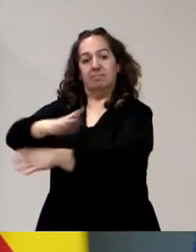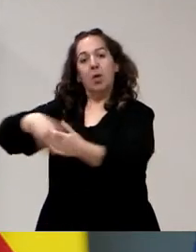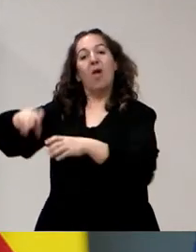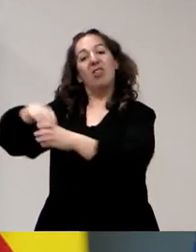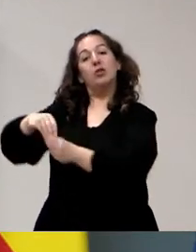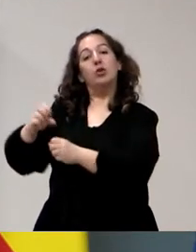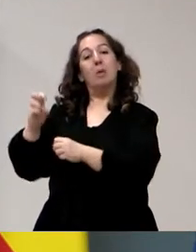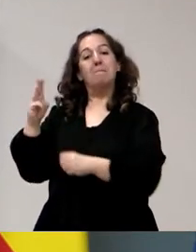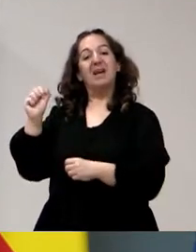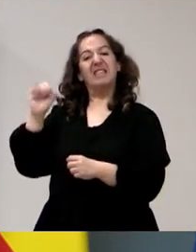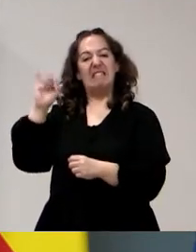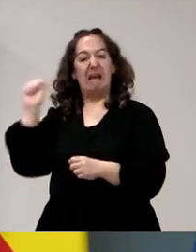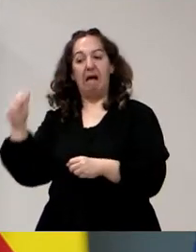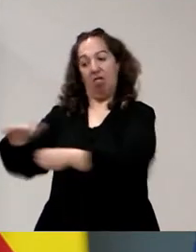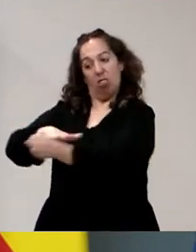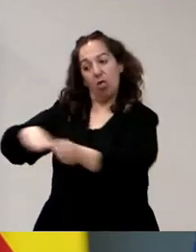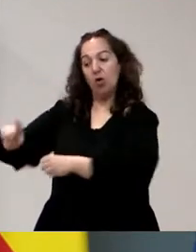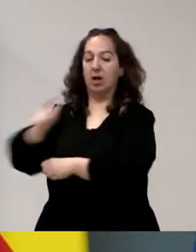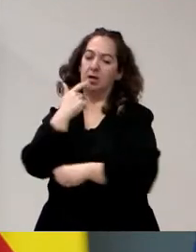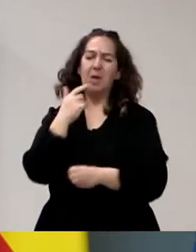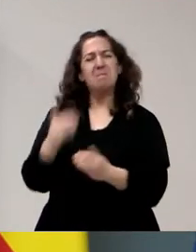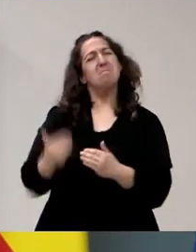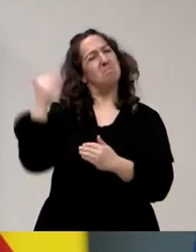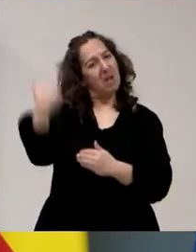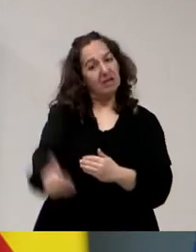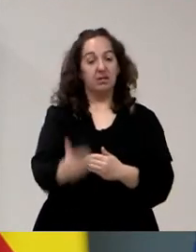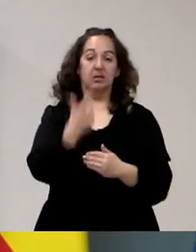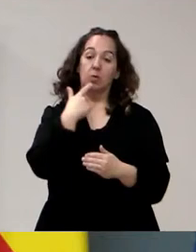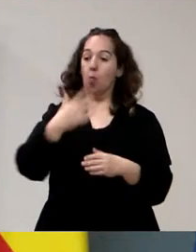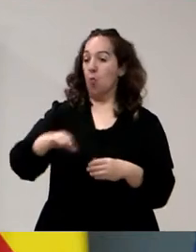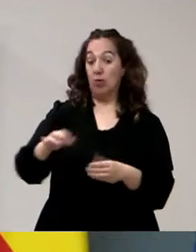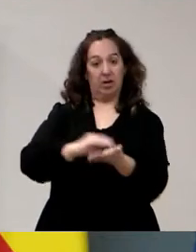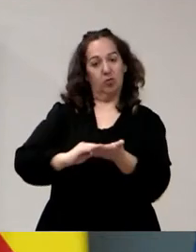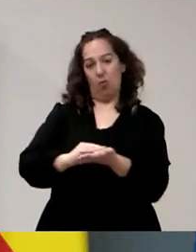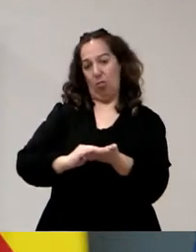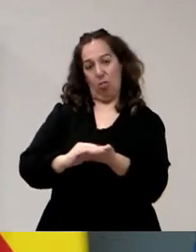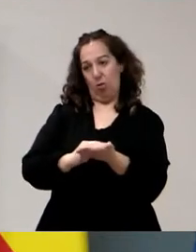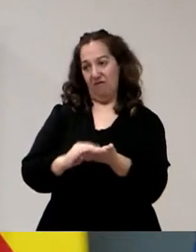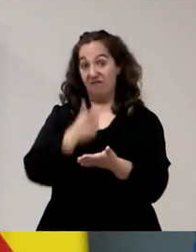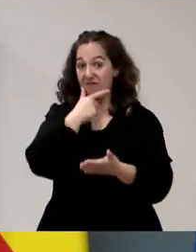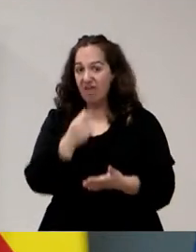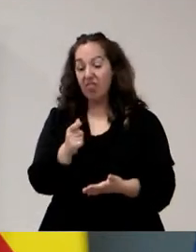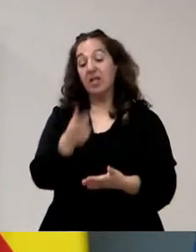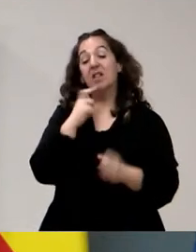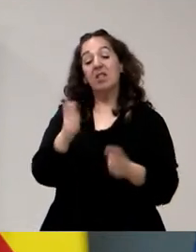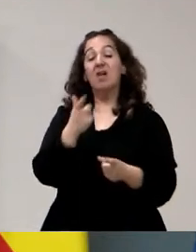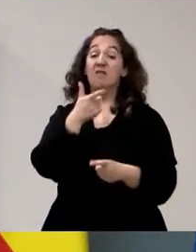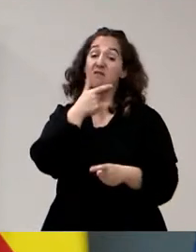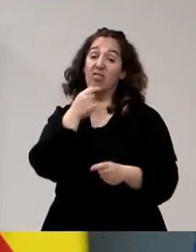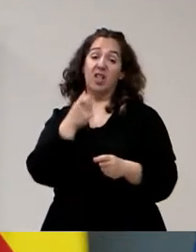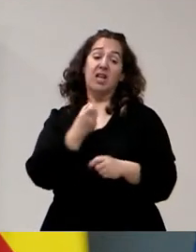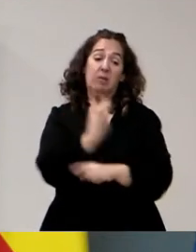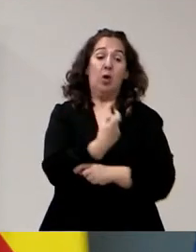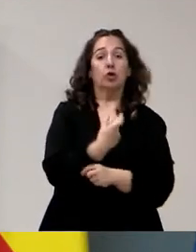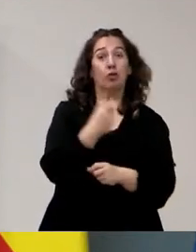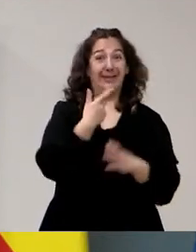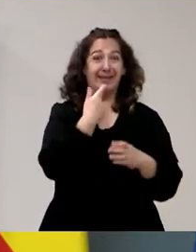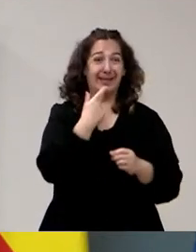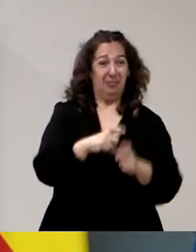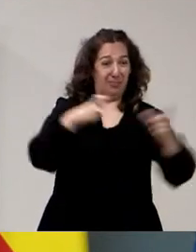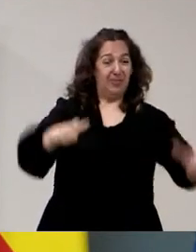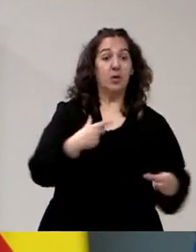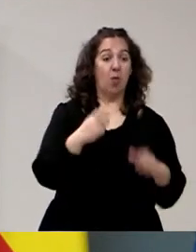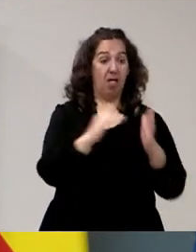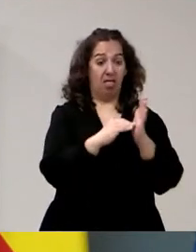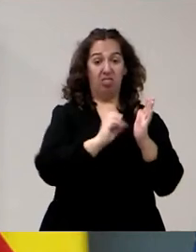más allá entendemos que es la única solución factible que garantiza el crecimiento del puerto de Santander que una vez que ha descartado cualquier